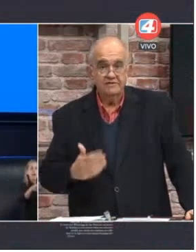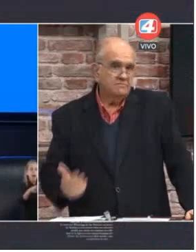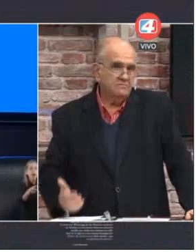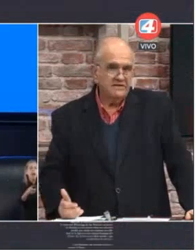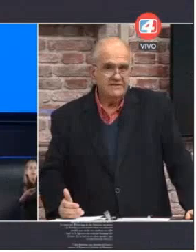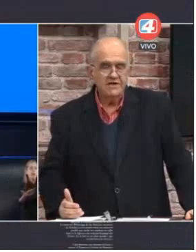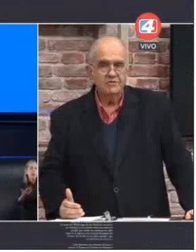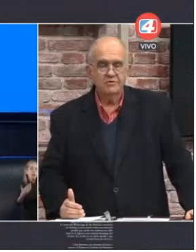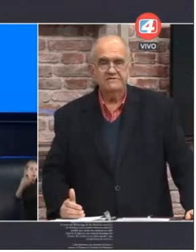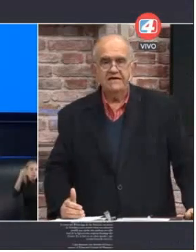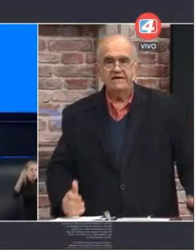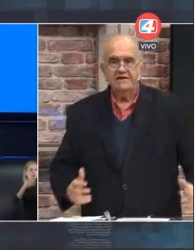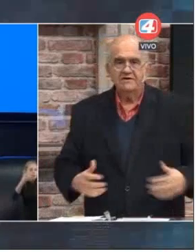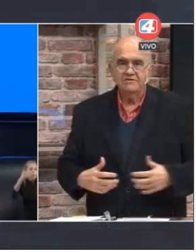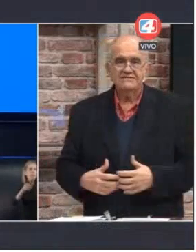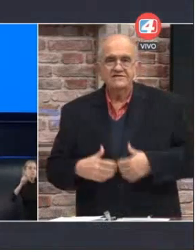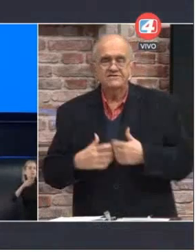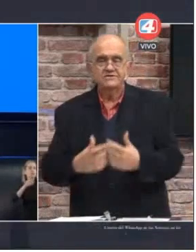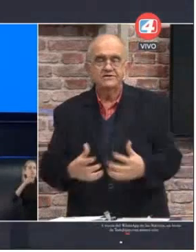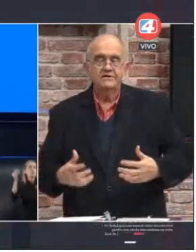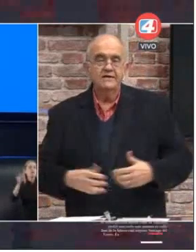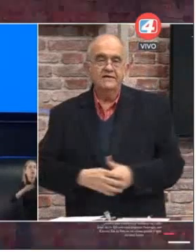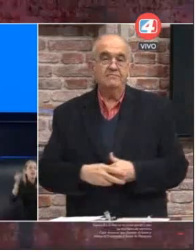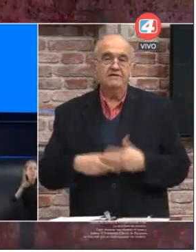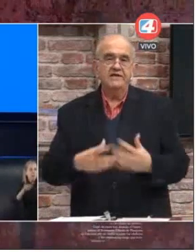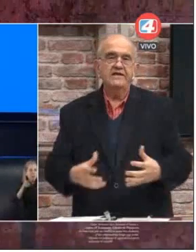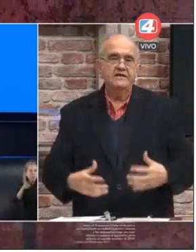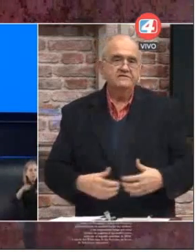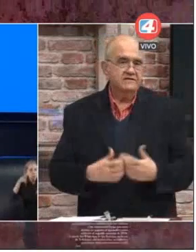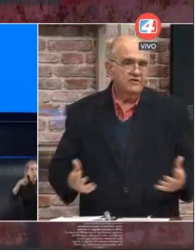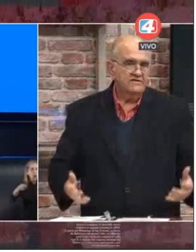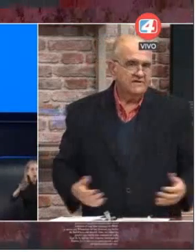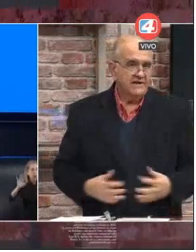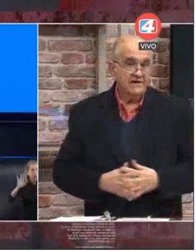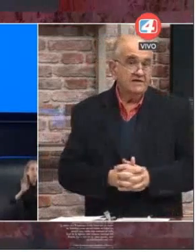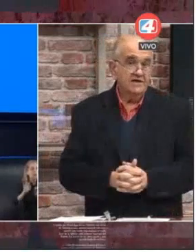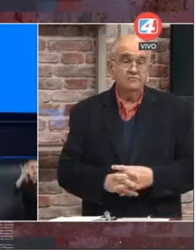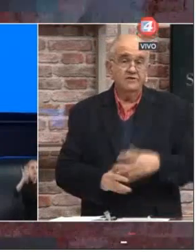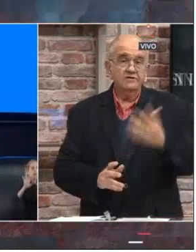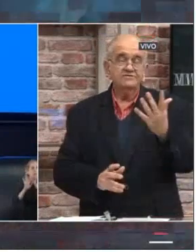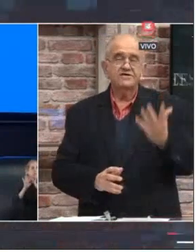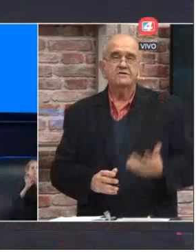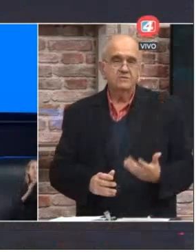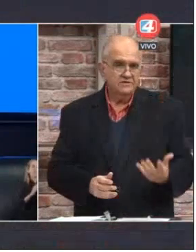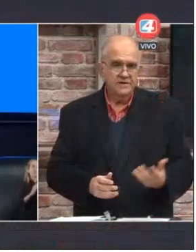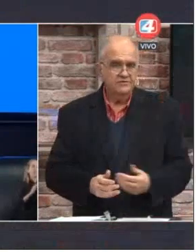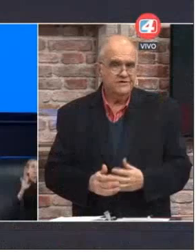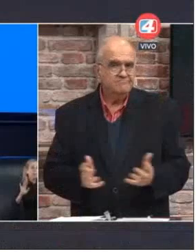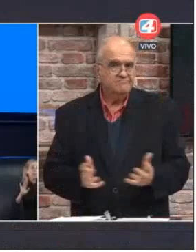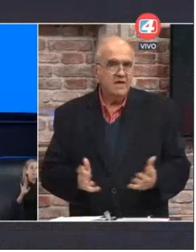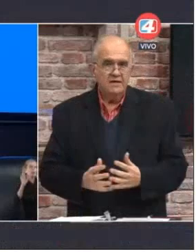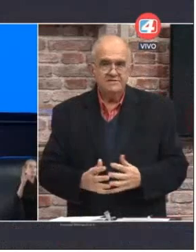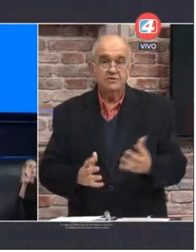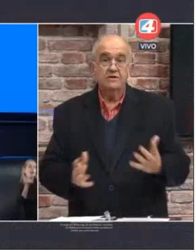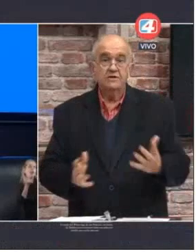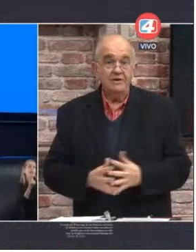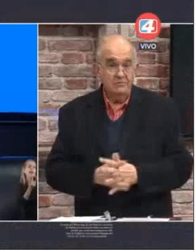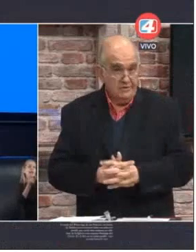figuras mandatarios provinciales darle una sensación de pertenencia de fuerza a la realidad que juntaron cinco gobernadores